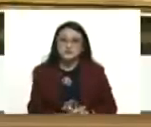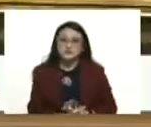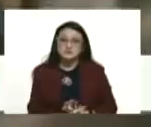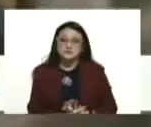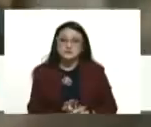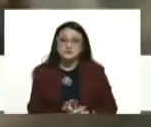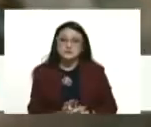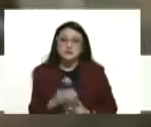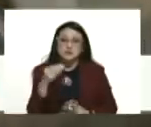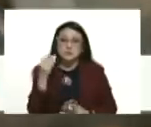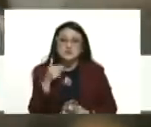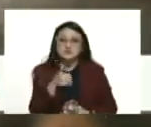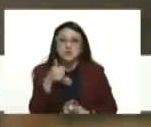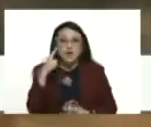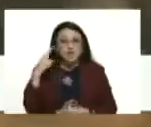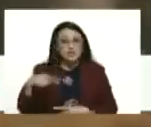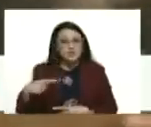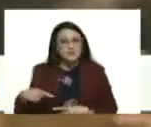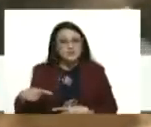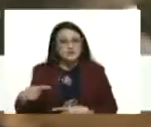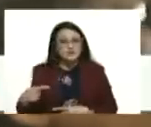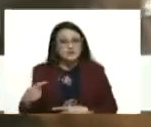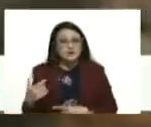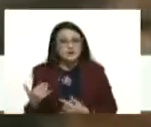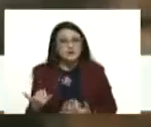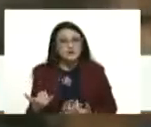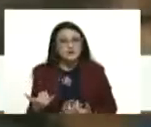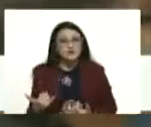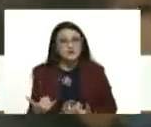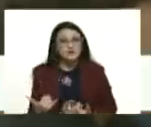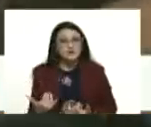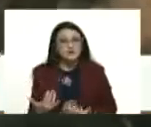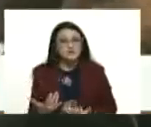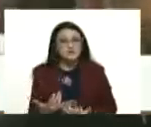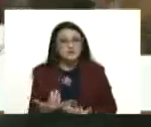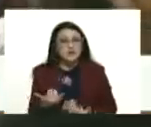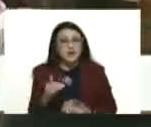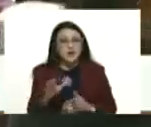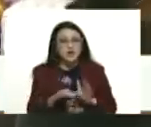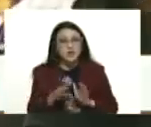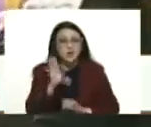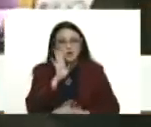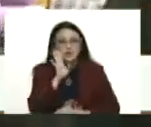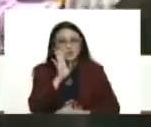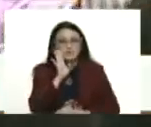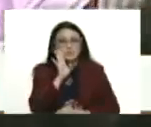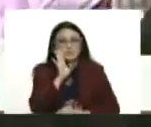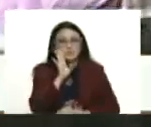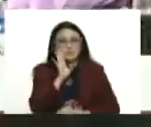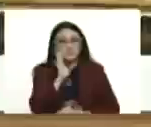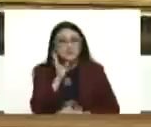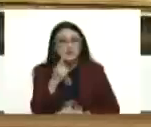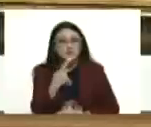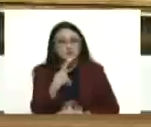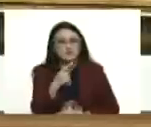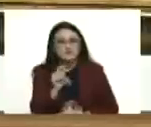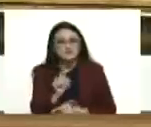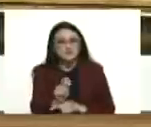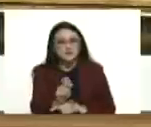Y yo creo que cada día que pasa en esta cruzada hay corruptas y corruptos